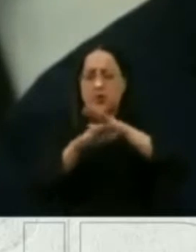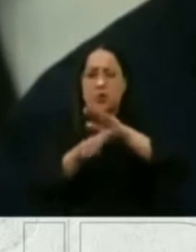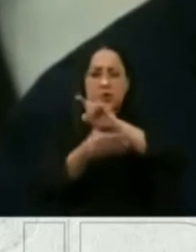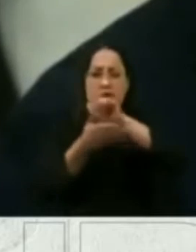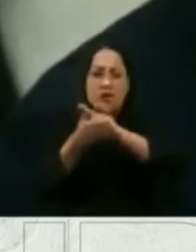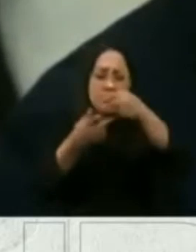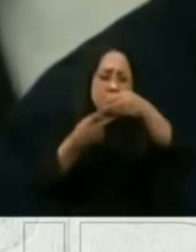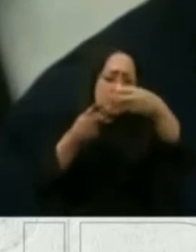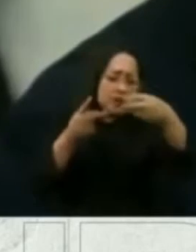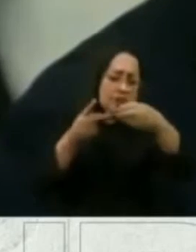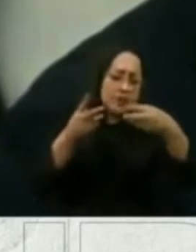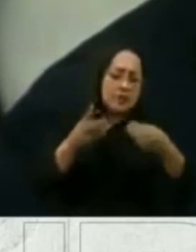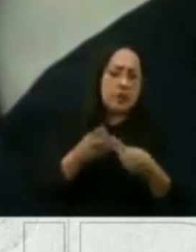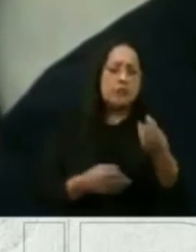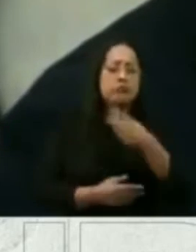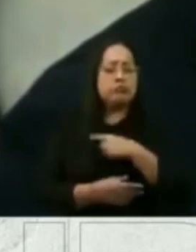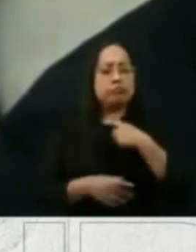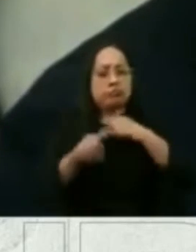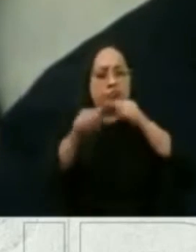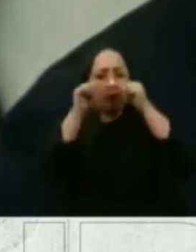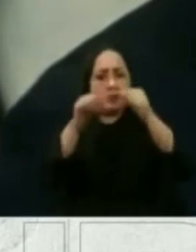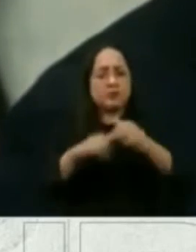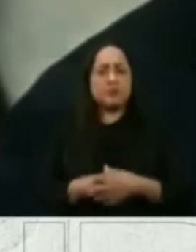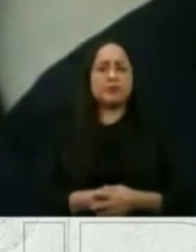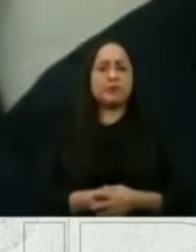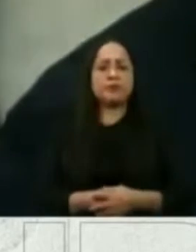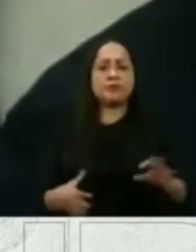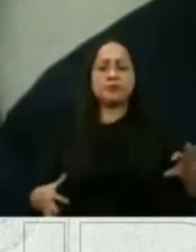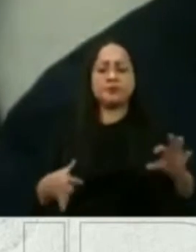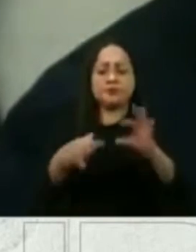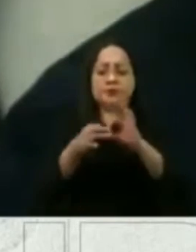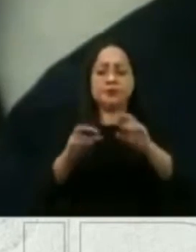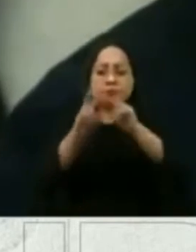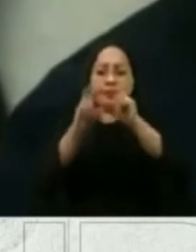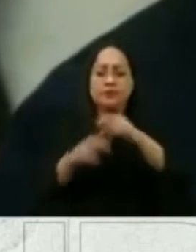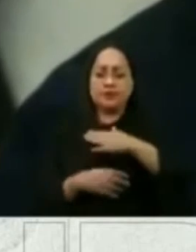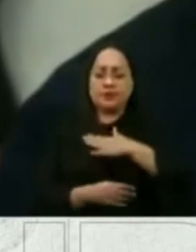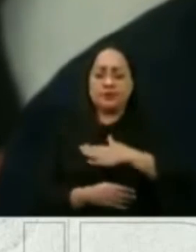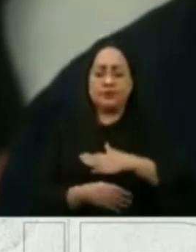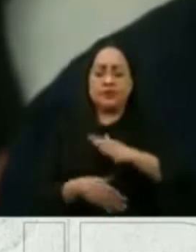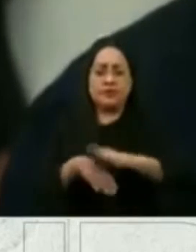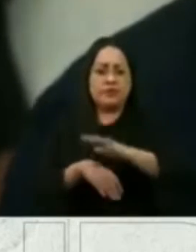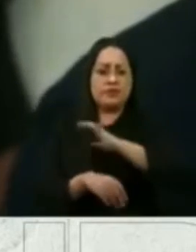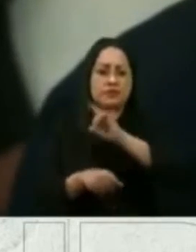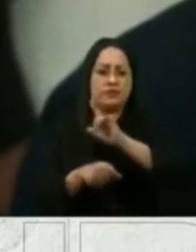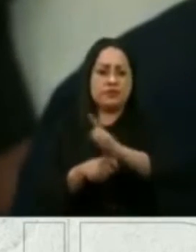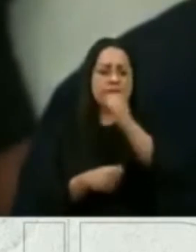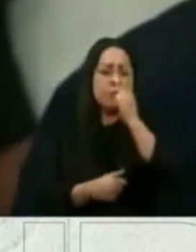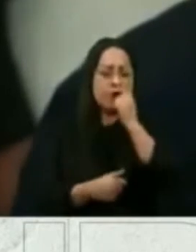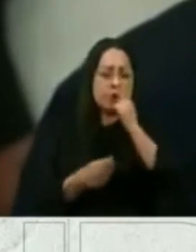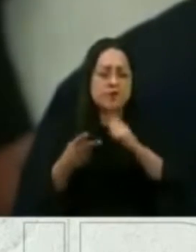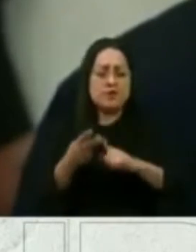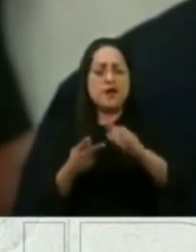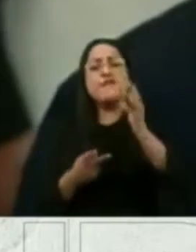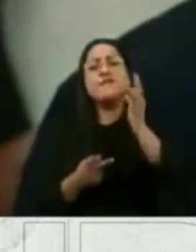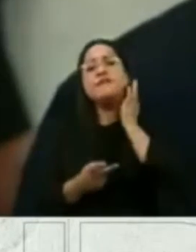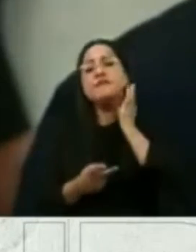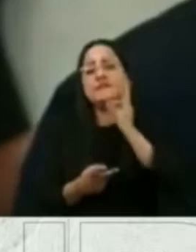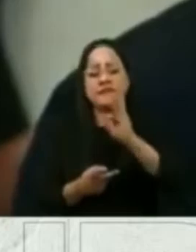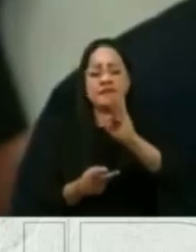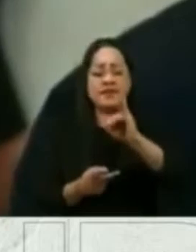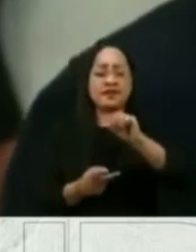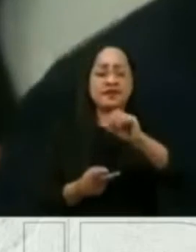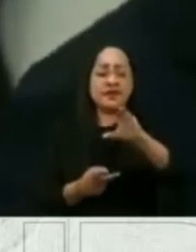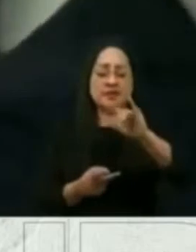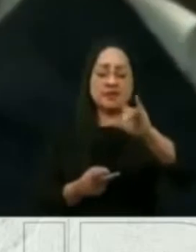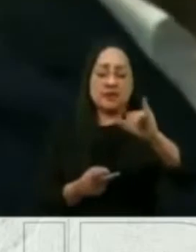secundaria, la que tiene que ver con la procuración de justicia, particularmente policías y fiscalías, así como todos